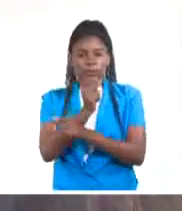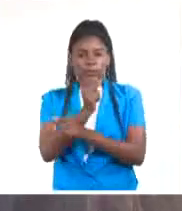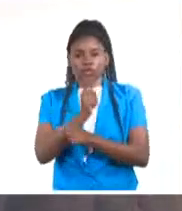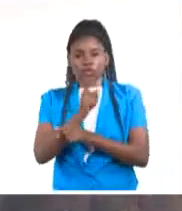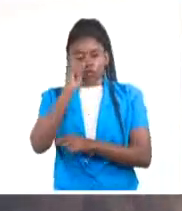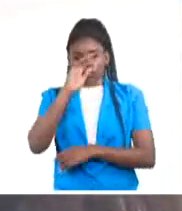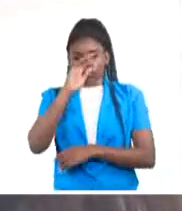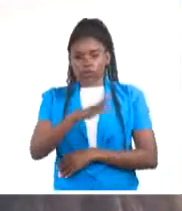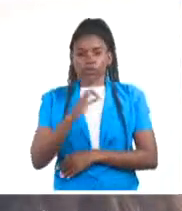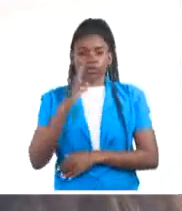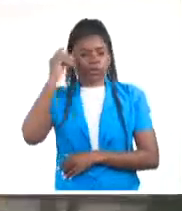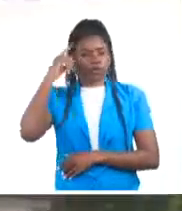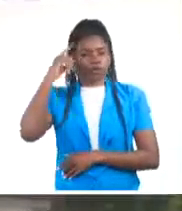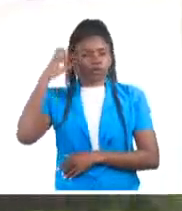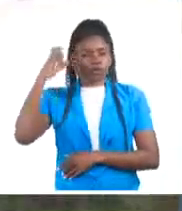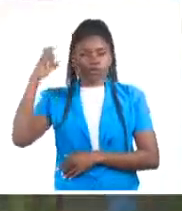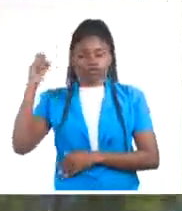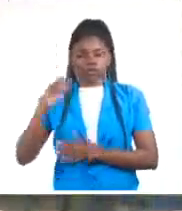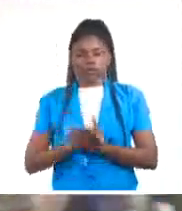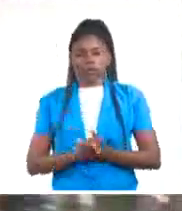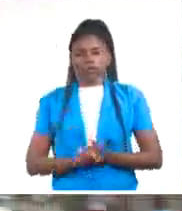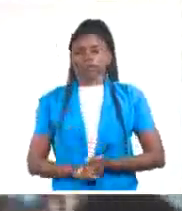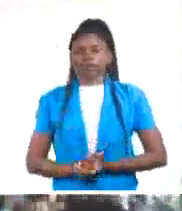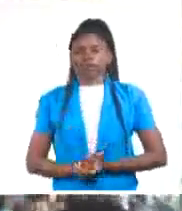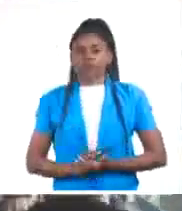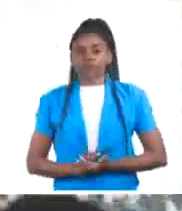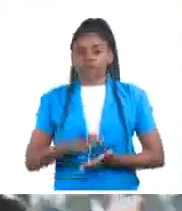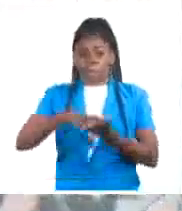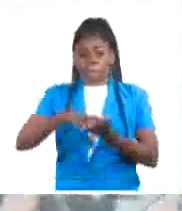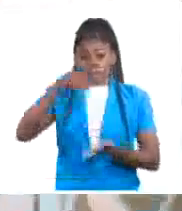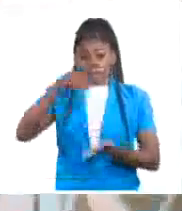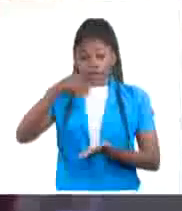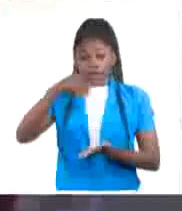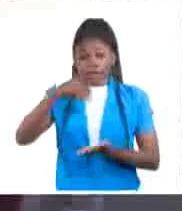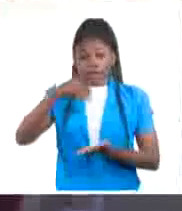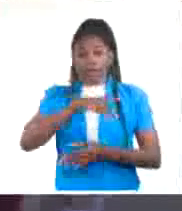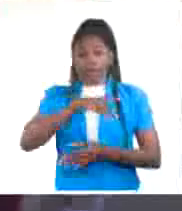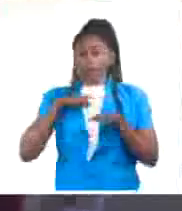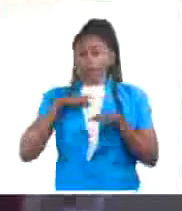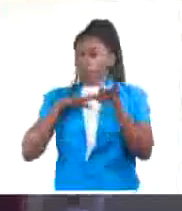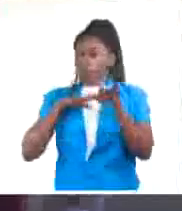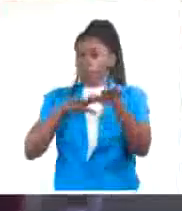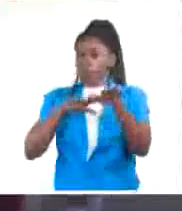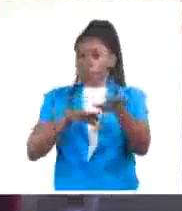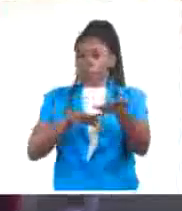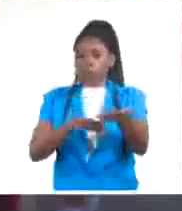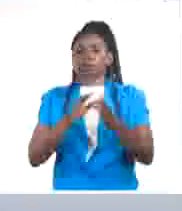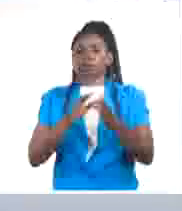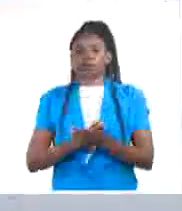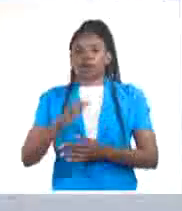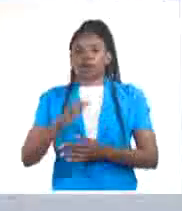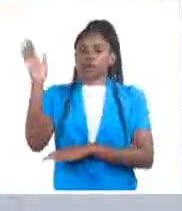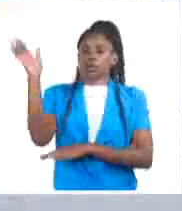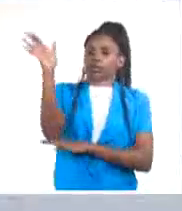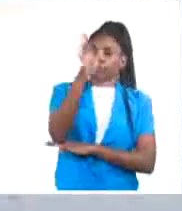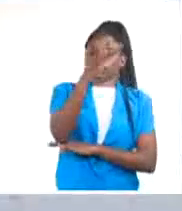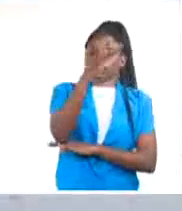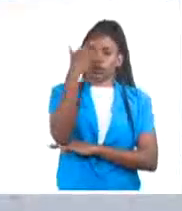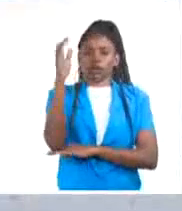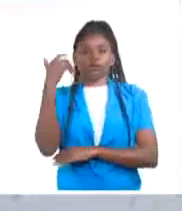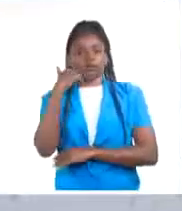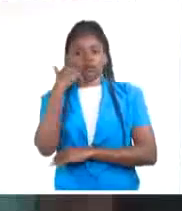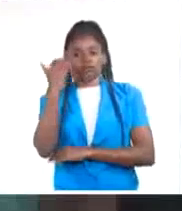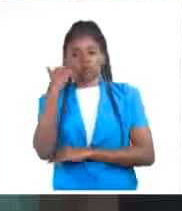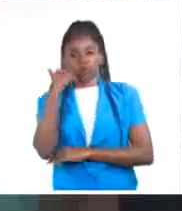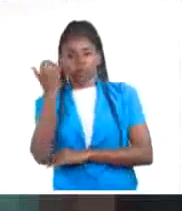grande. Hasta la Plaza de la Patria llegó esta marcha, con desfiles y banderas, con colores y alegría, con la voluntad de